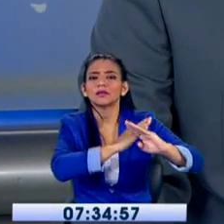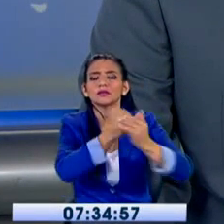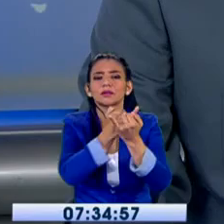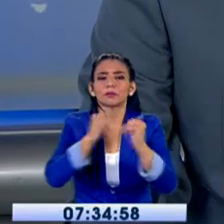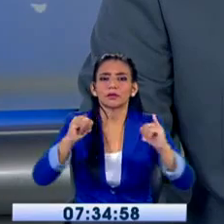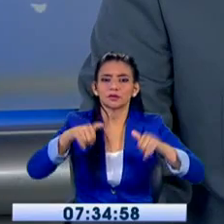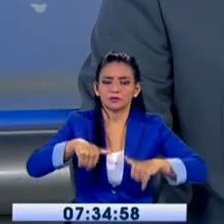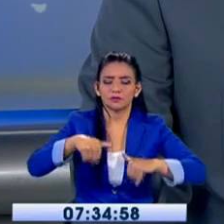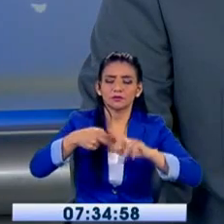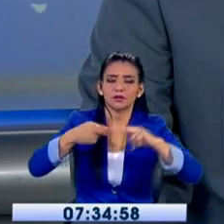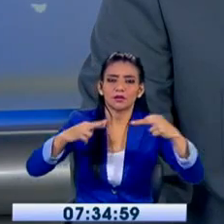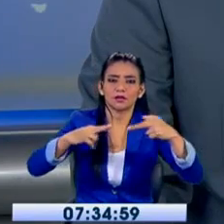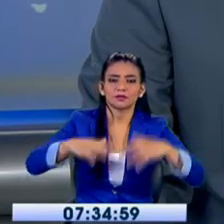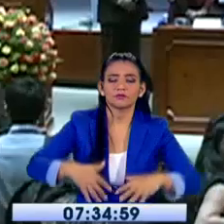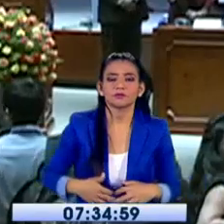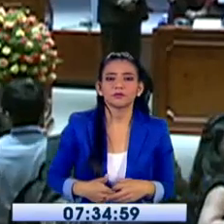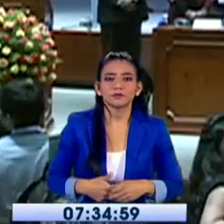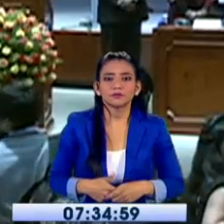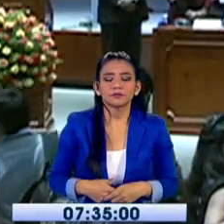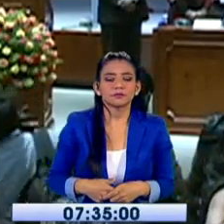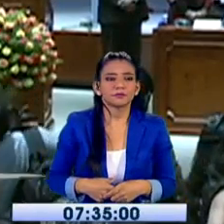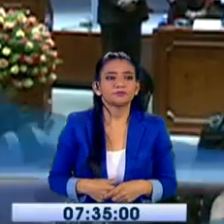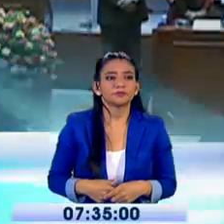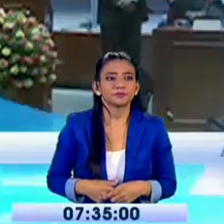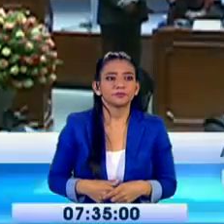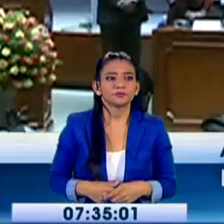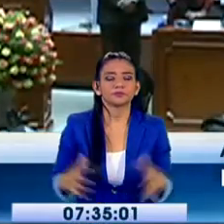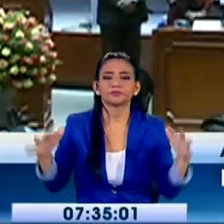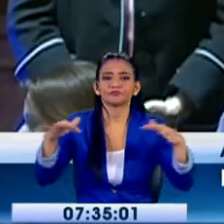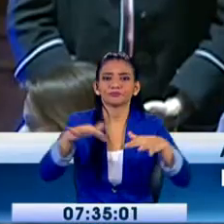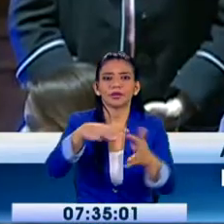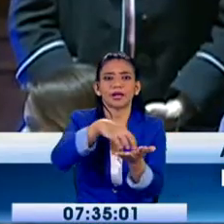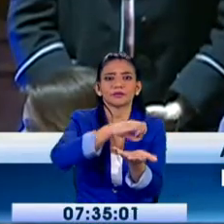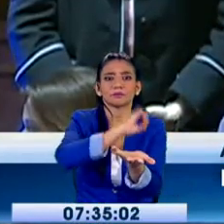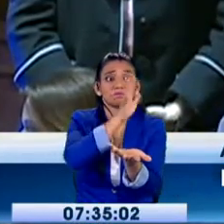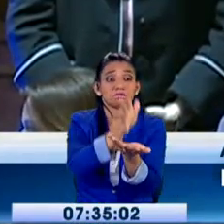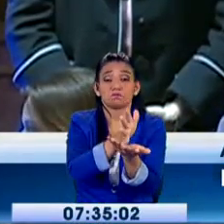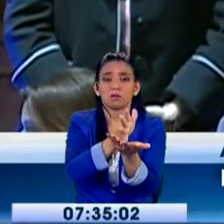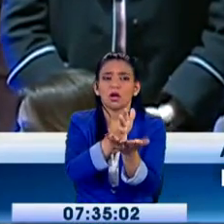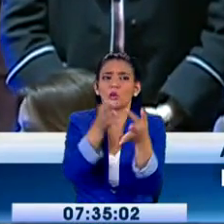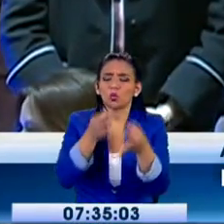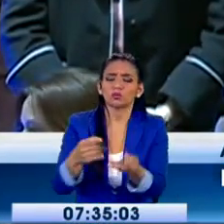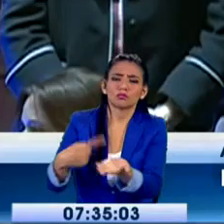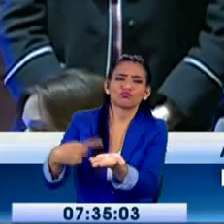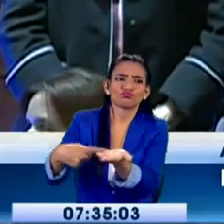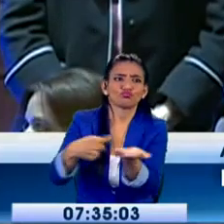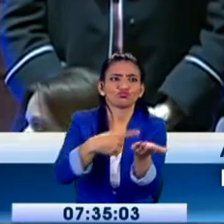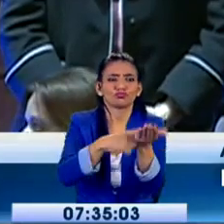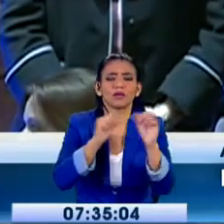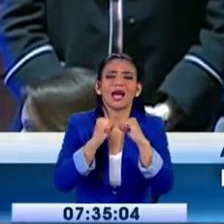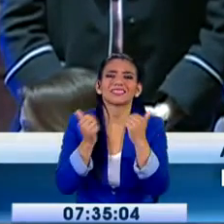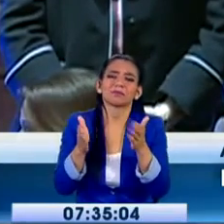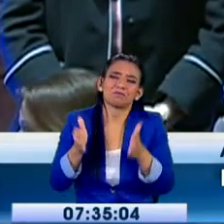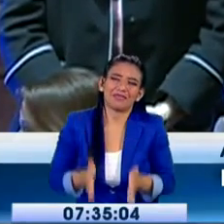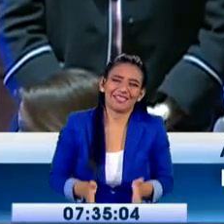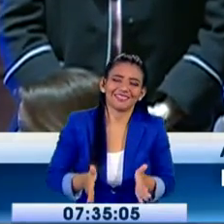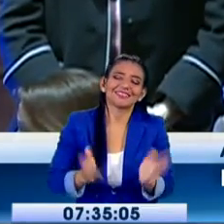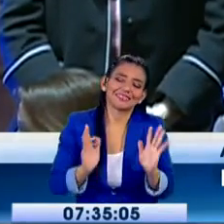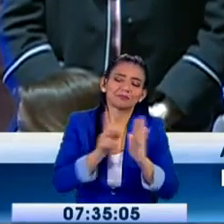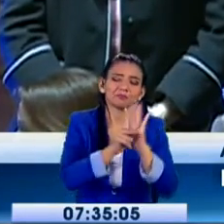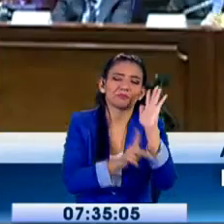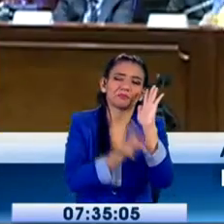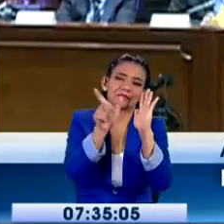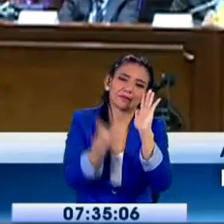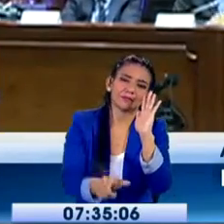de nuestra región. En la sede legislativa este martes se inauguró la reunión de parlamentarios y exparlamentarios de América Latina